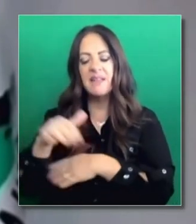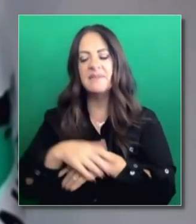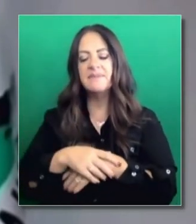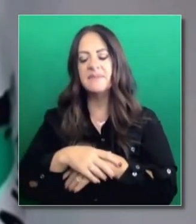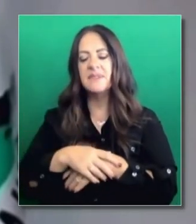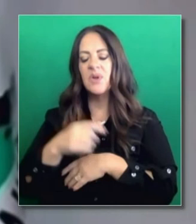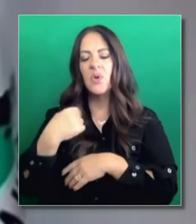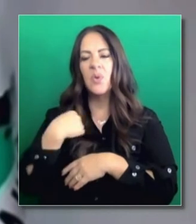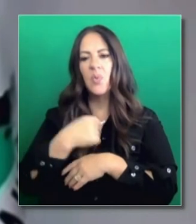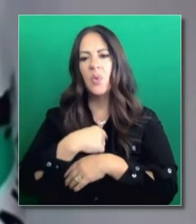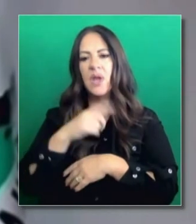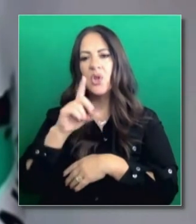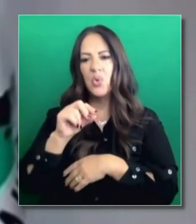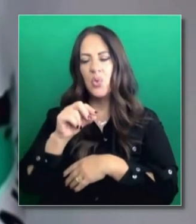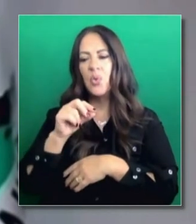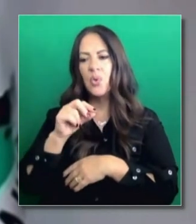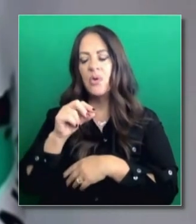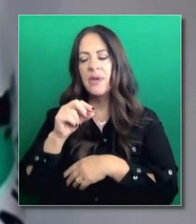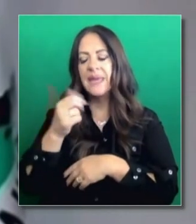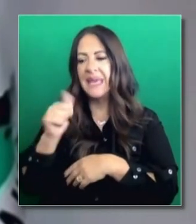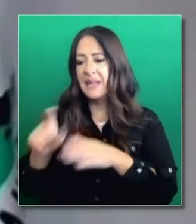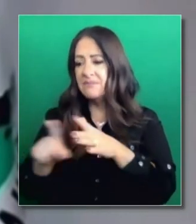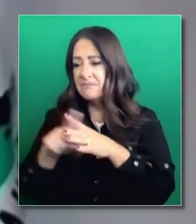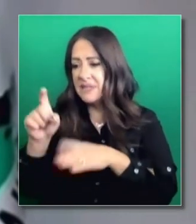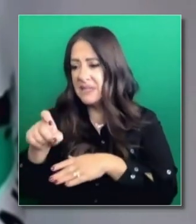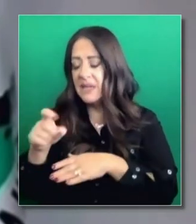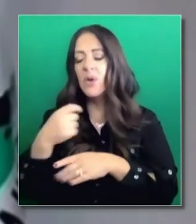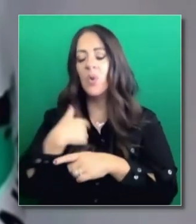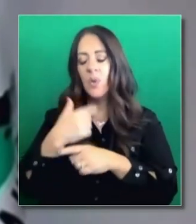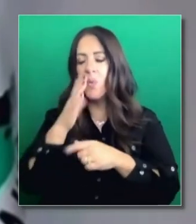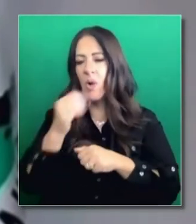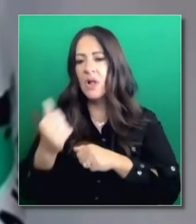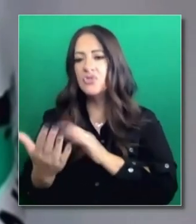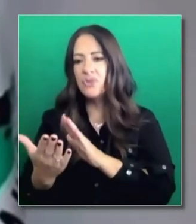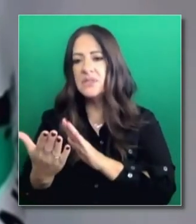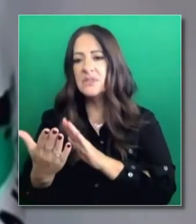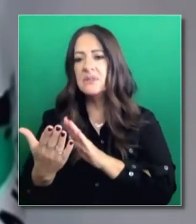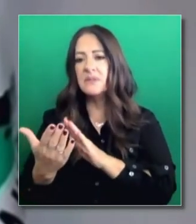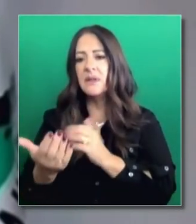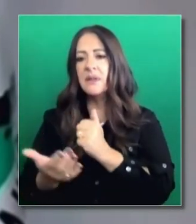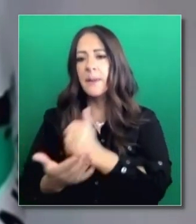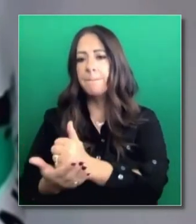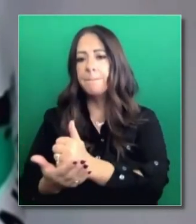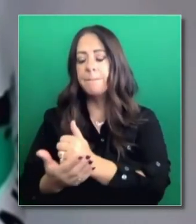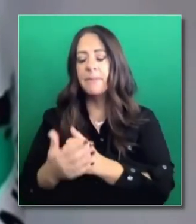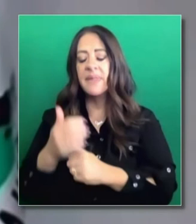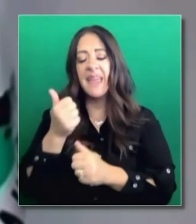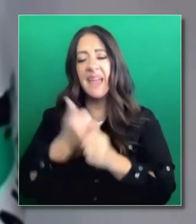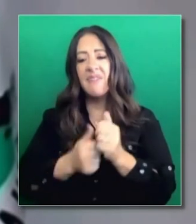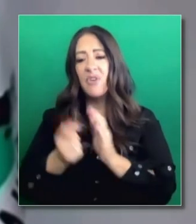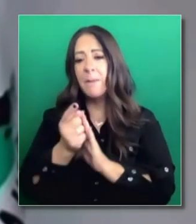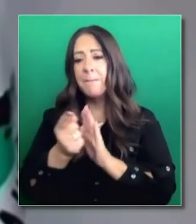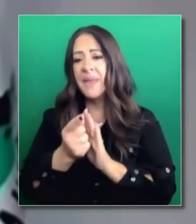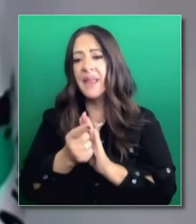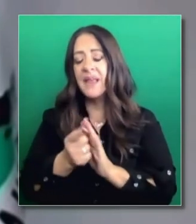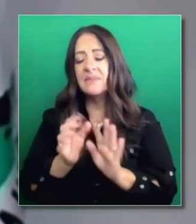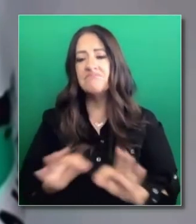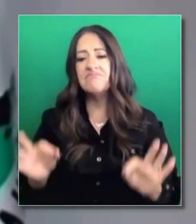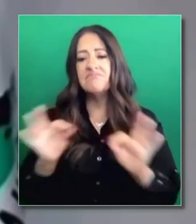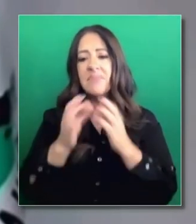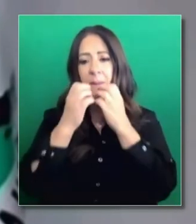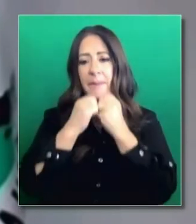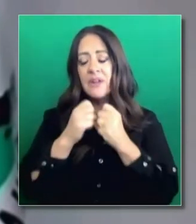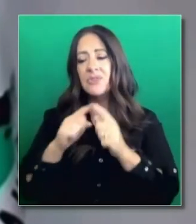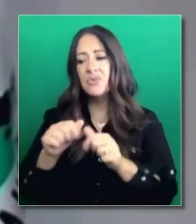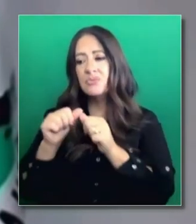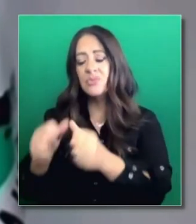pendientes, trabajando con nuestras contrapartes, para seguir trabajando conjuntamente cada día, cada minuto. Es